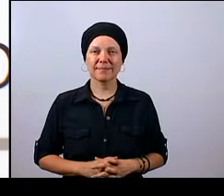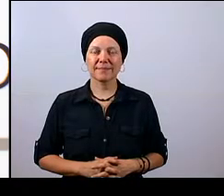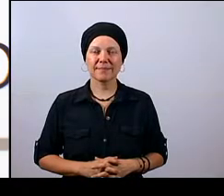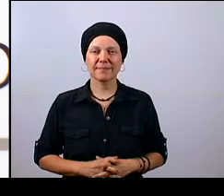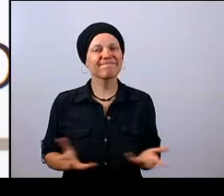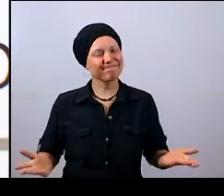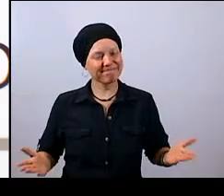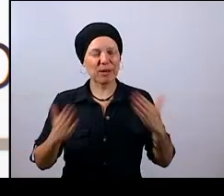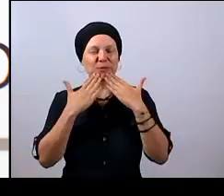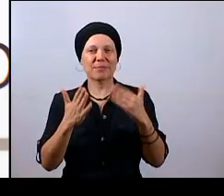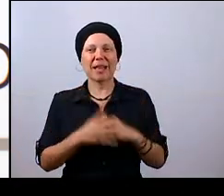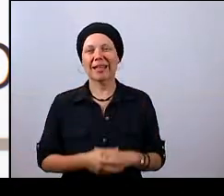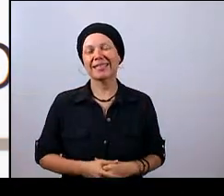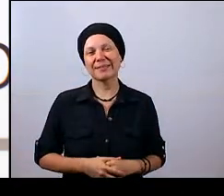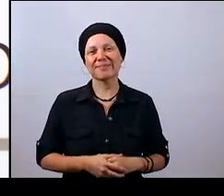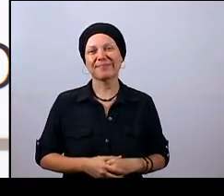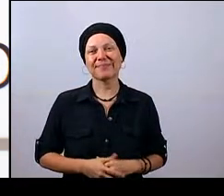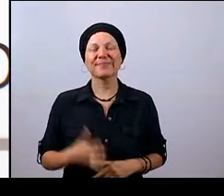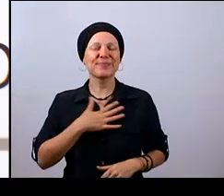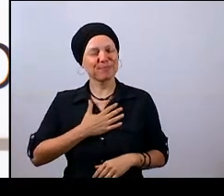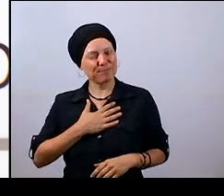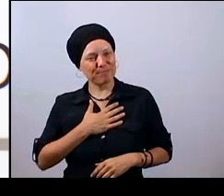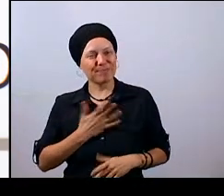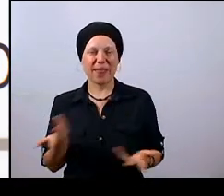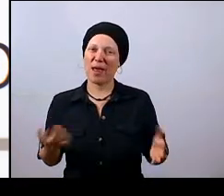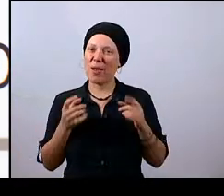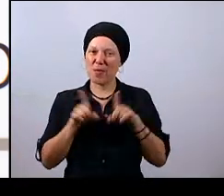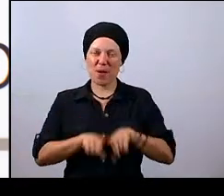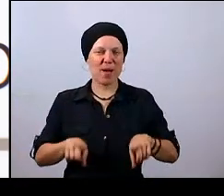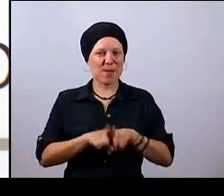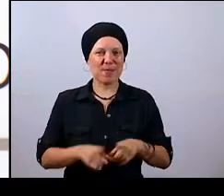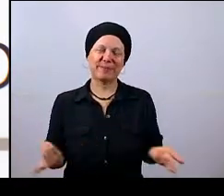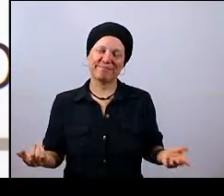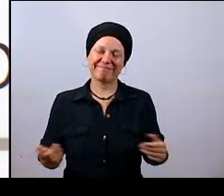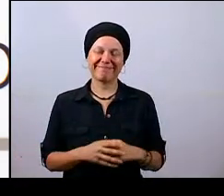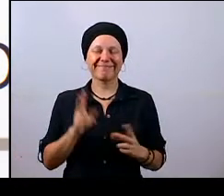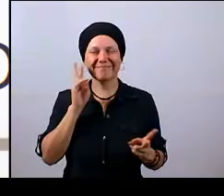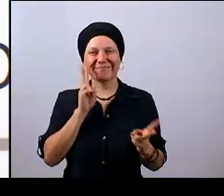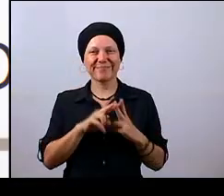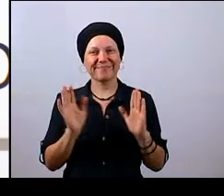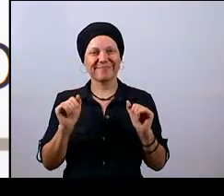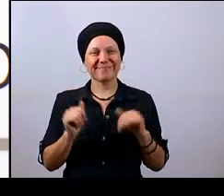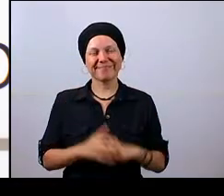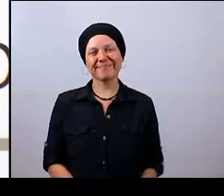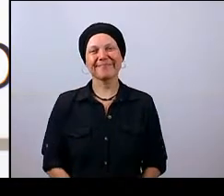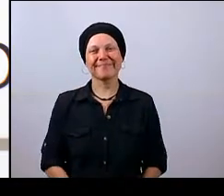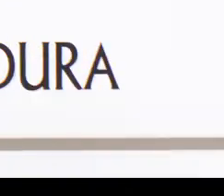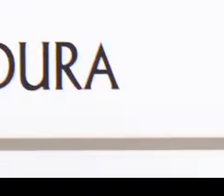Pues muchísimas gracias, un placer como siempre y a su disposición. Gracias.